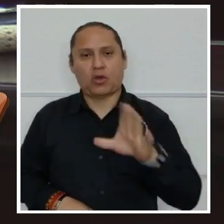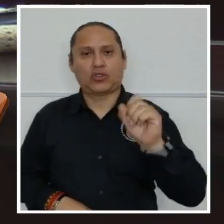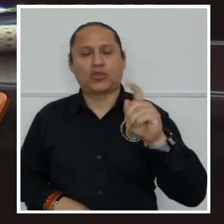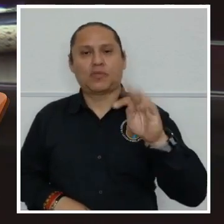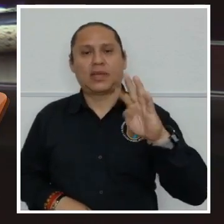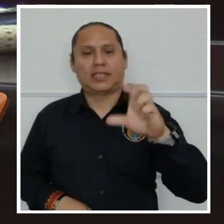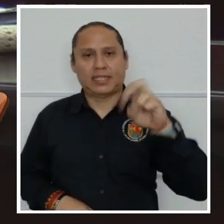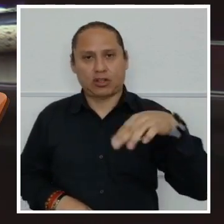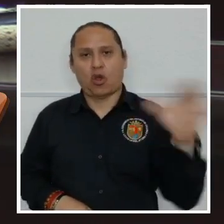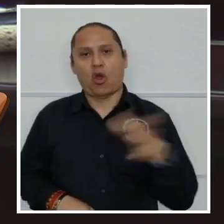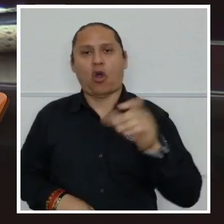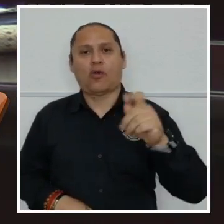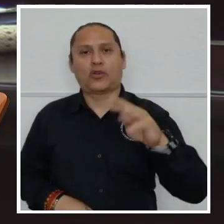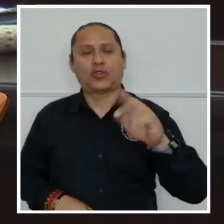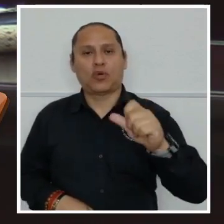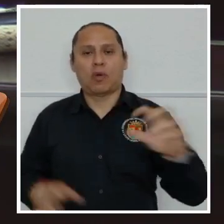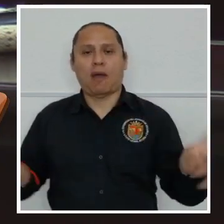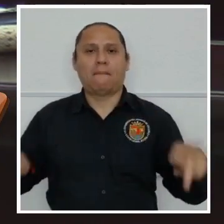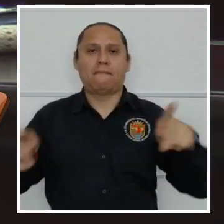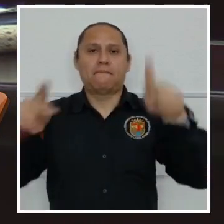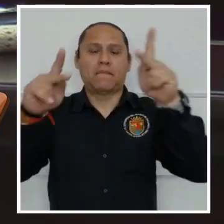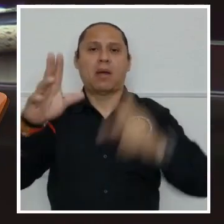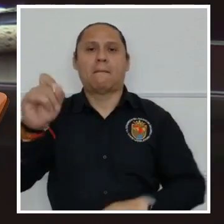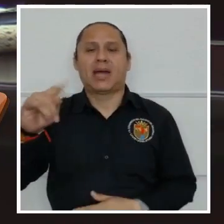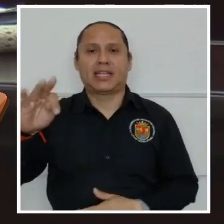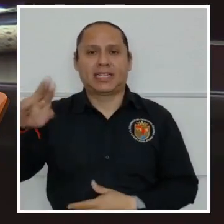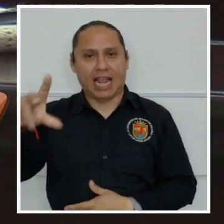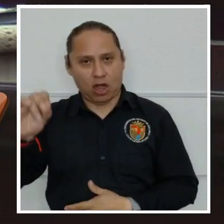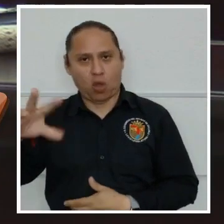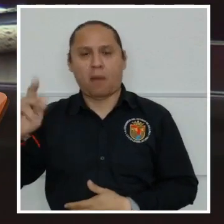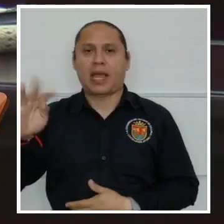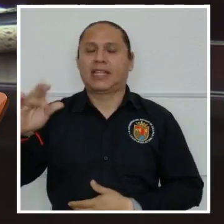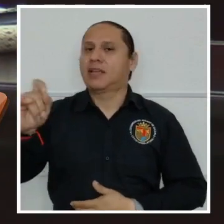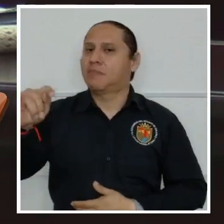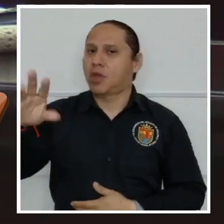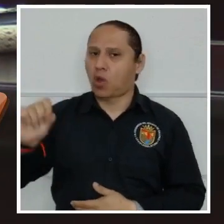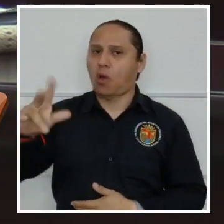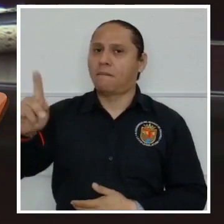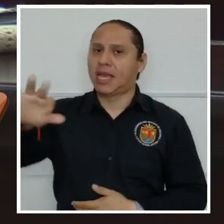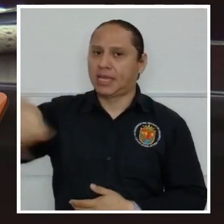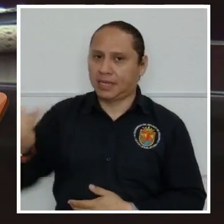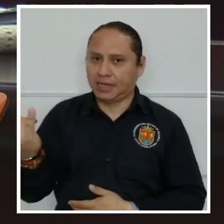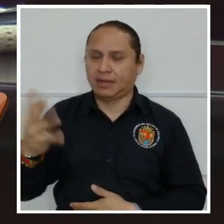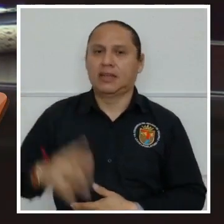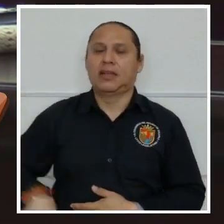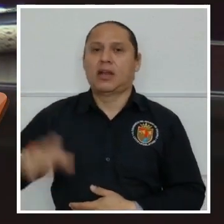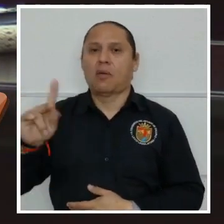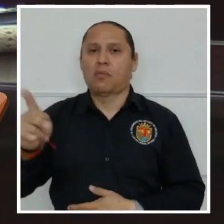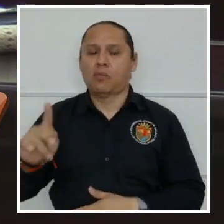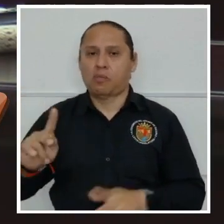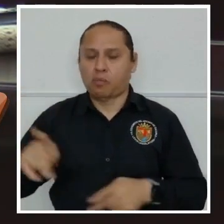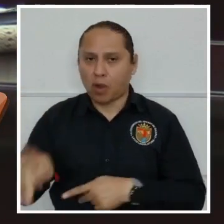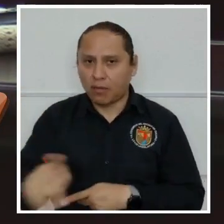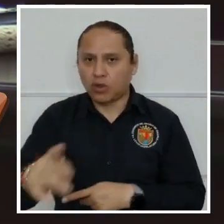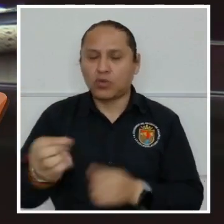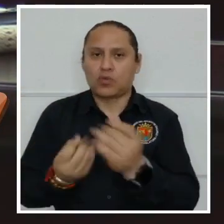Osumacinta, Oxxuc, Palenque, Panteló, Pantepec, Pijijiapan, Pueblo Nuevo